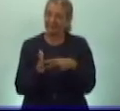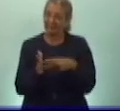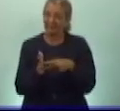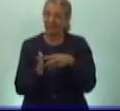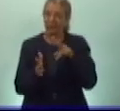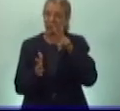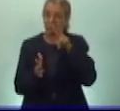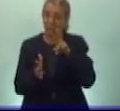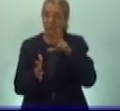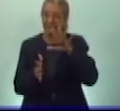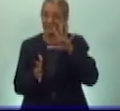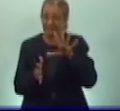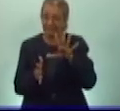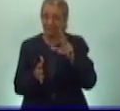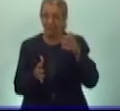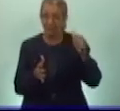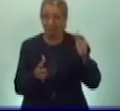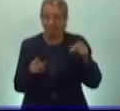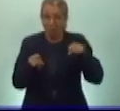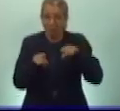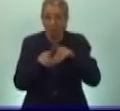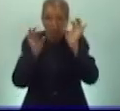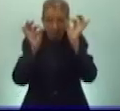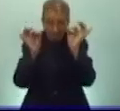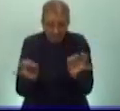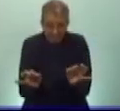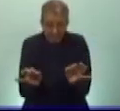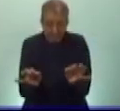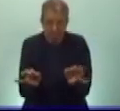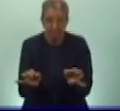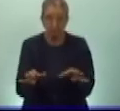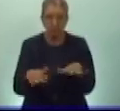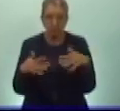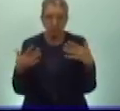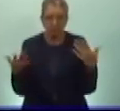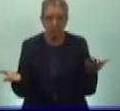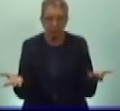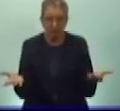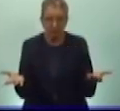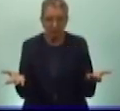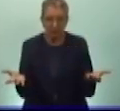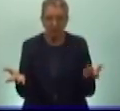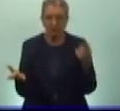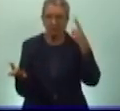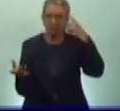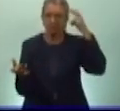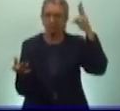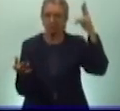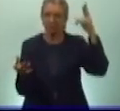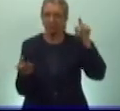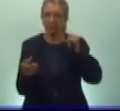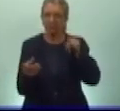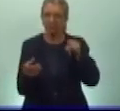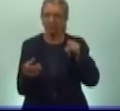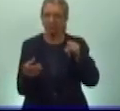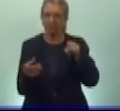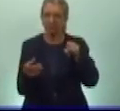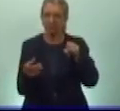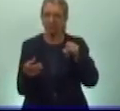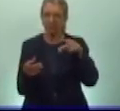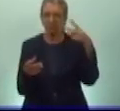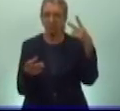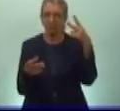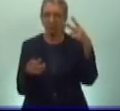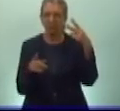2, 5 y 10 a la vez? Tendríamos que recordar que ahí tienen los números que son divisibles por